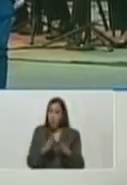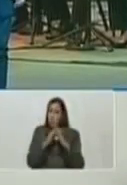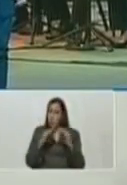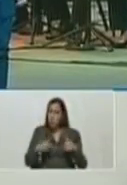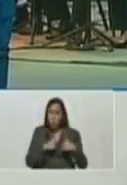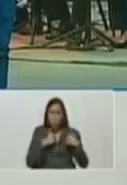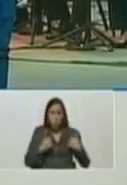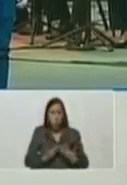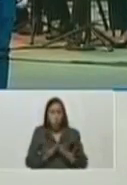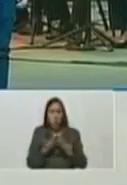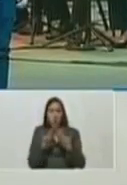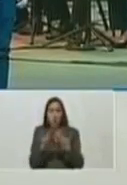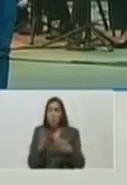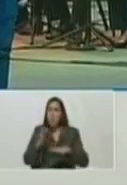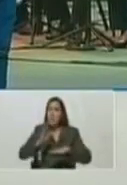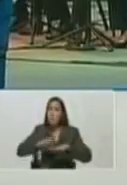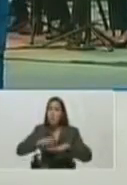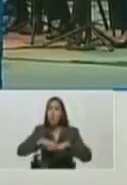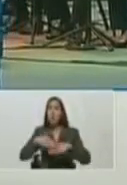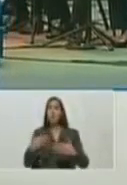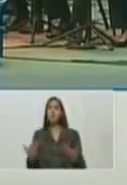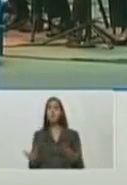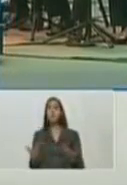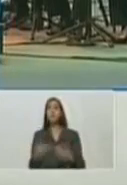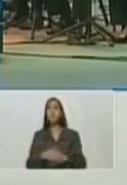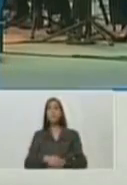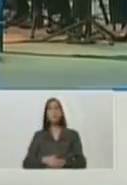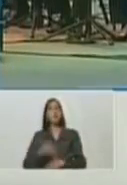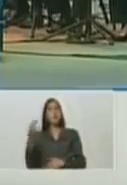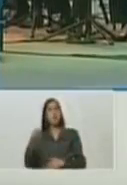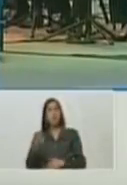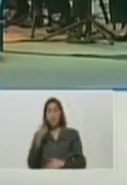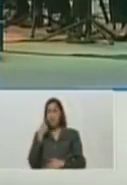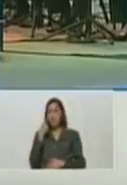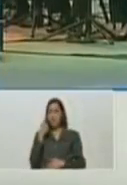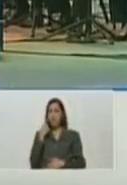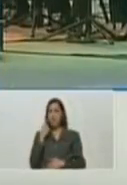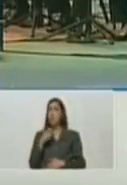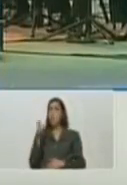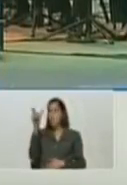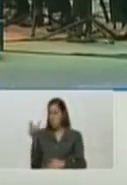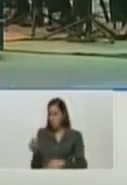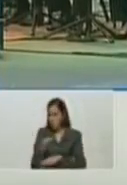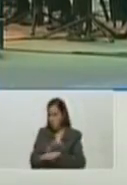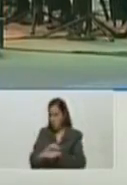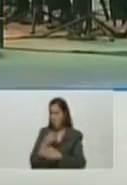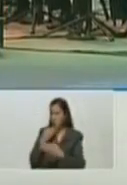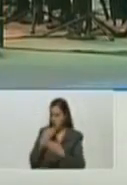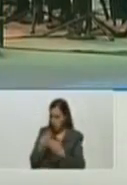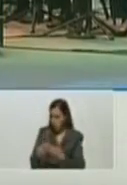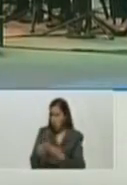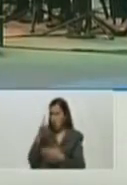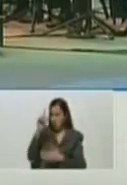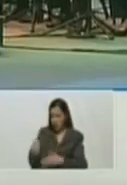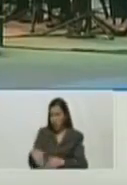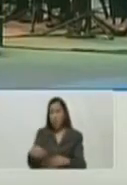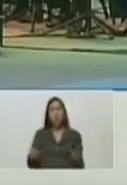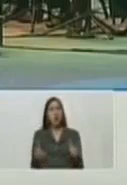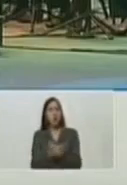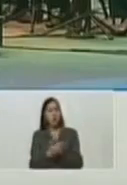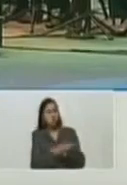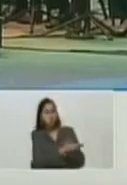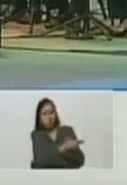corazón por siempre tomarlo en cuenta, ministro, usted también, Ernesto Villegas, camaradas,